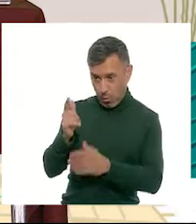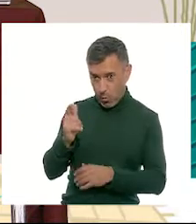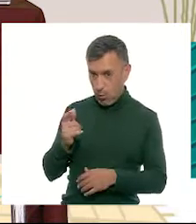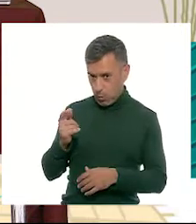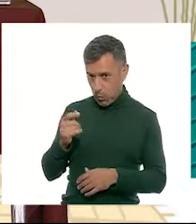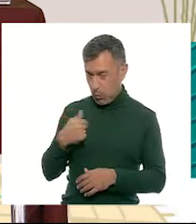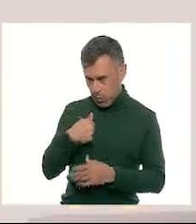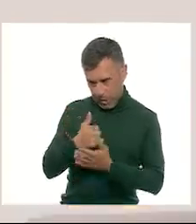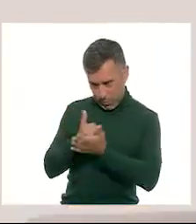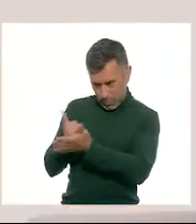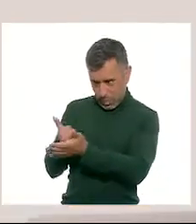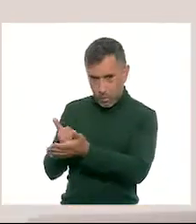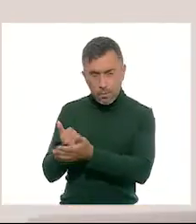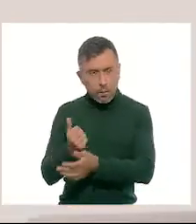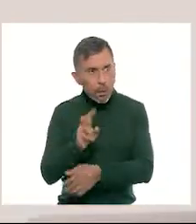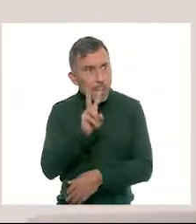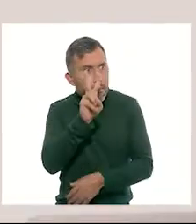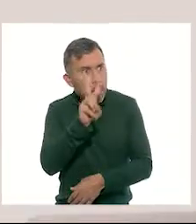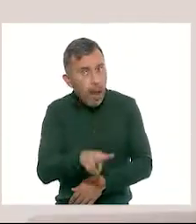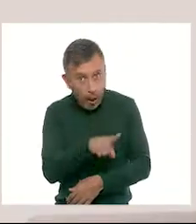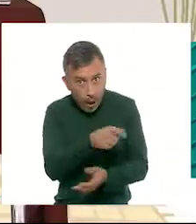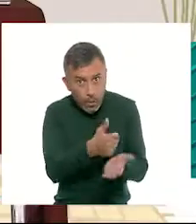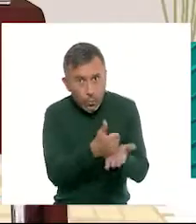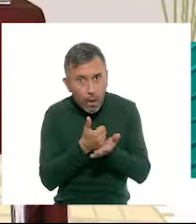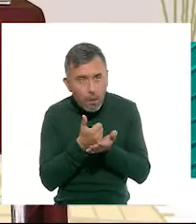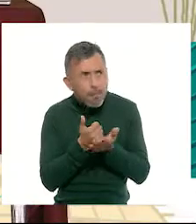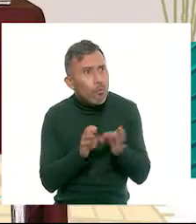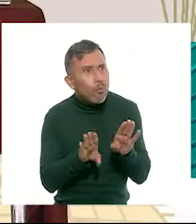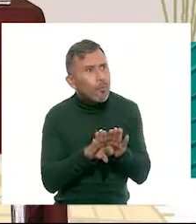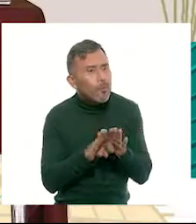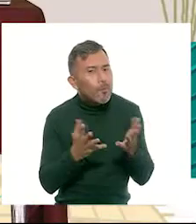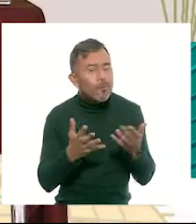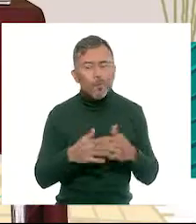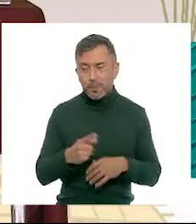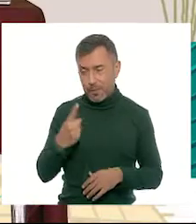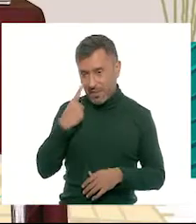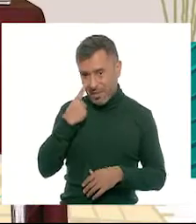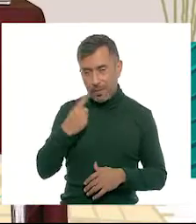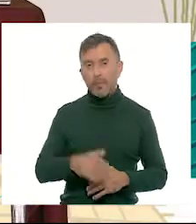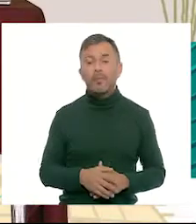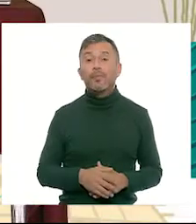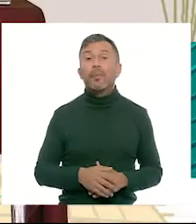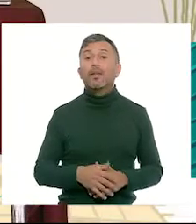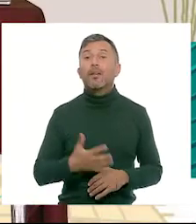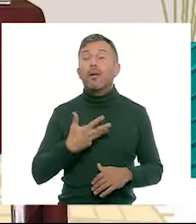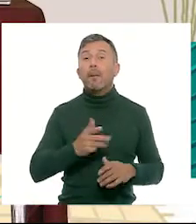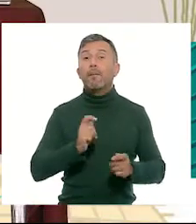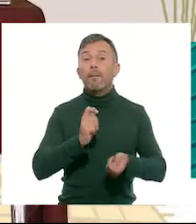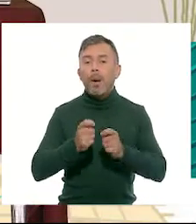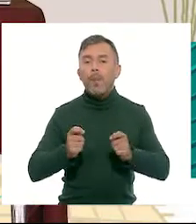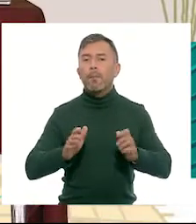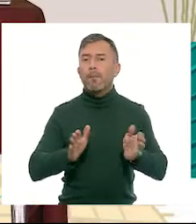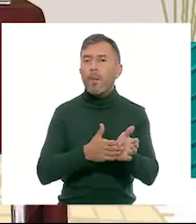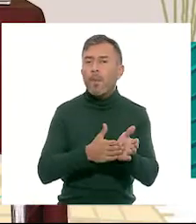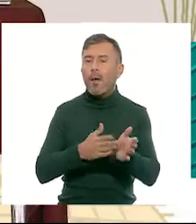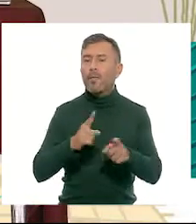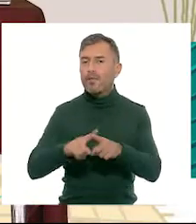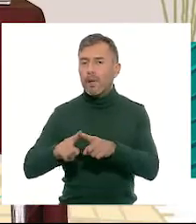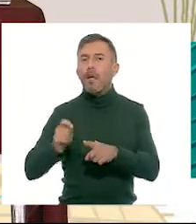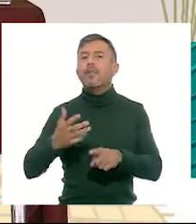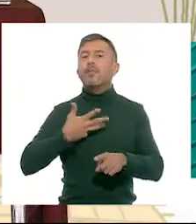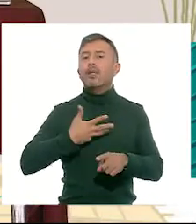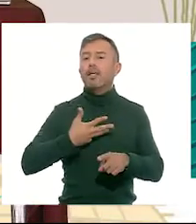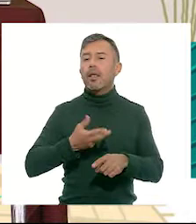¿En serio? ¿Cómo podrían ayudarme? Mira, todos los instrumentos pertenecen a alguna de las tres familias de